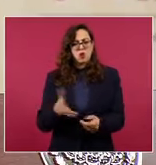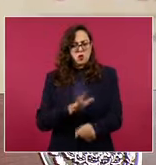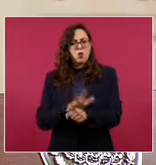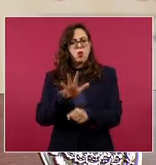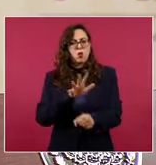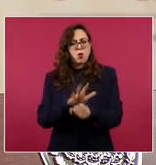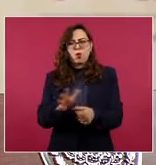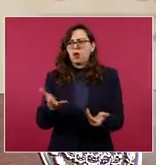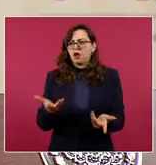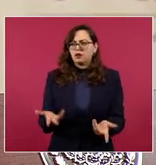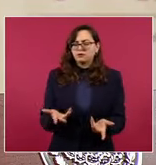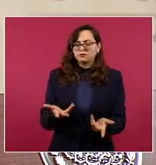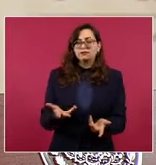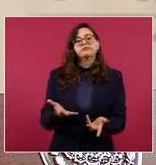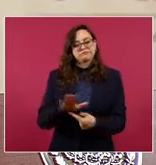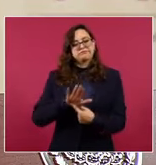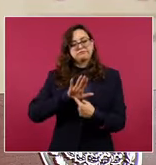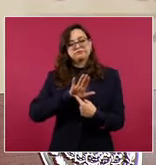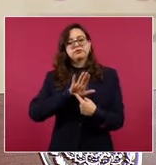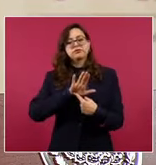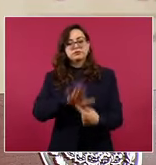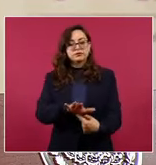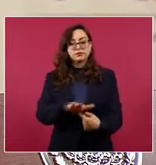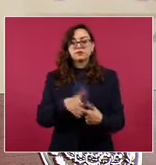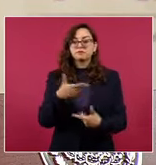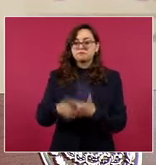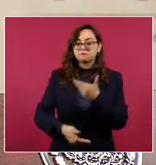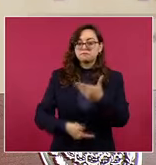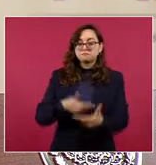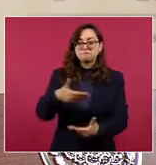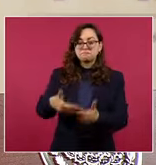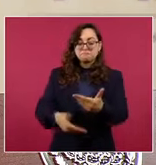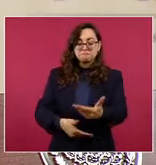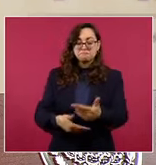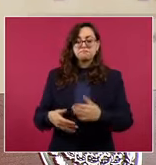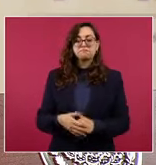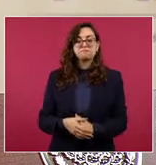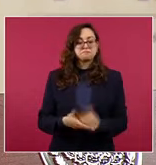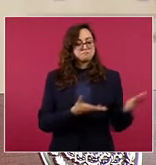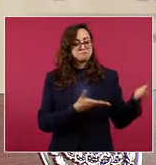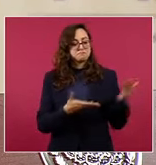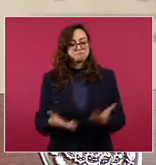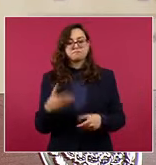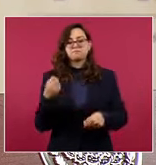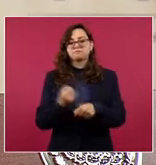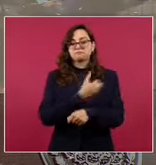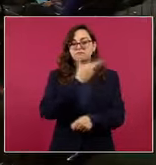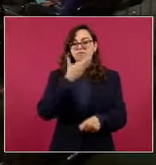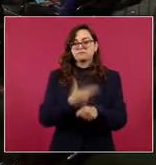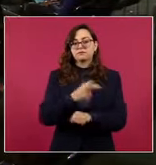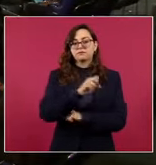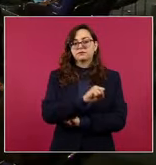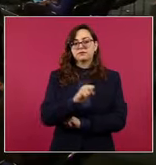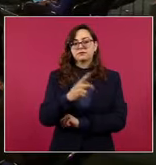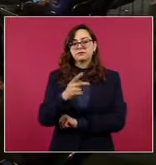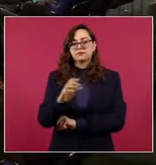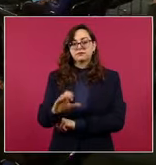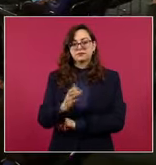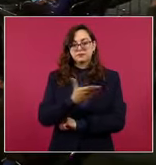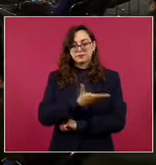escuchar cómo hemos avanzado y ya le damos la palabra a la secretaria de Seguridad y Protección